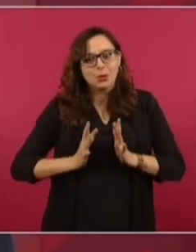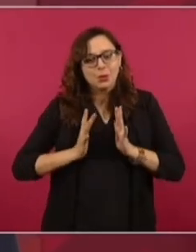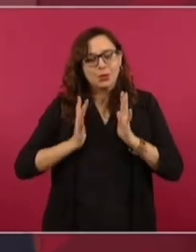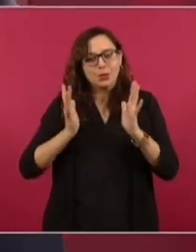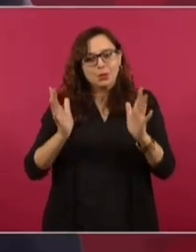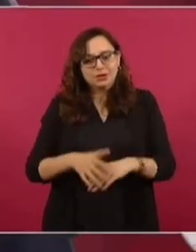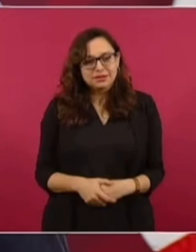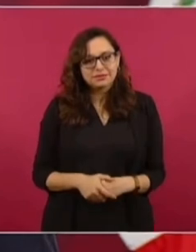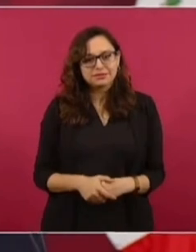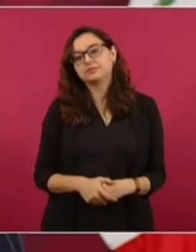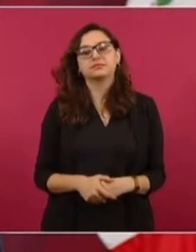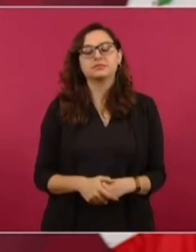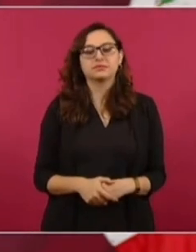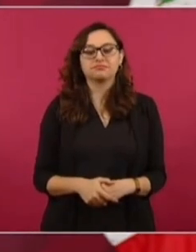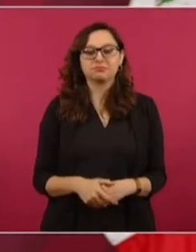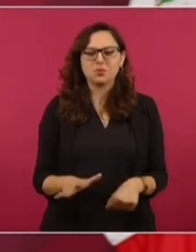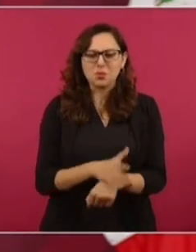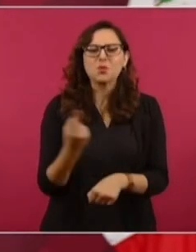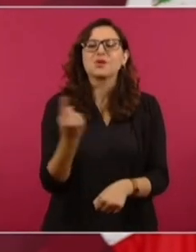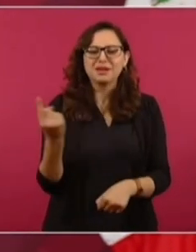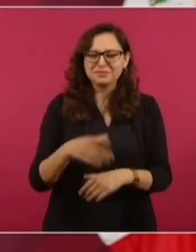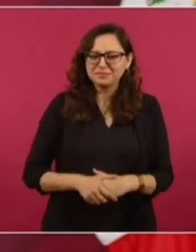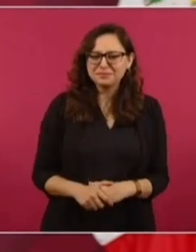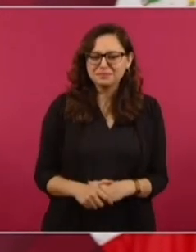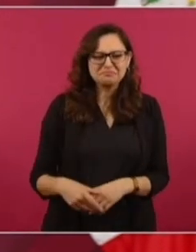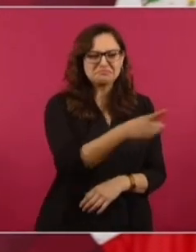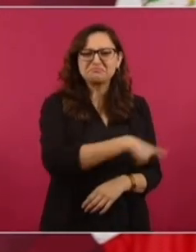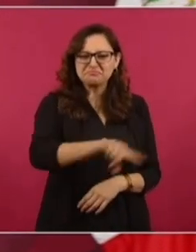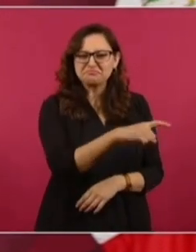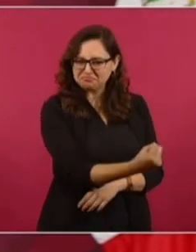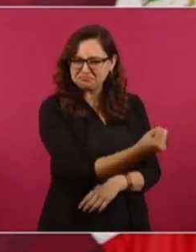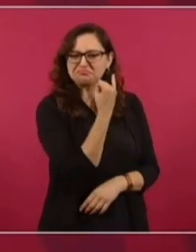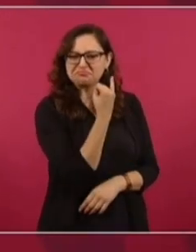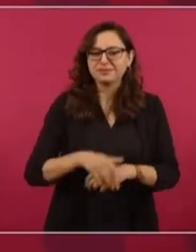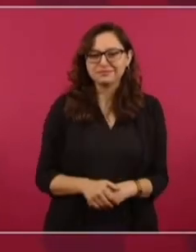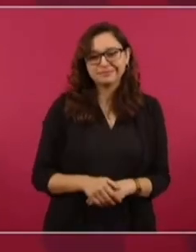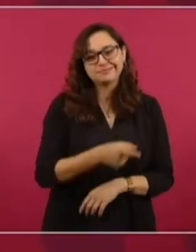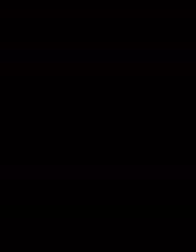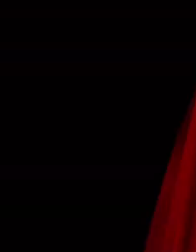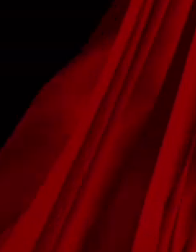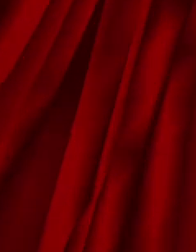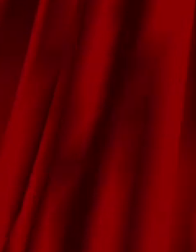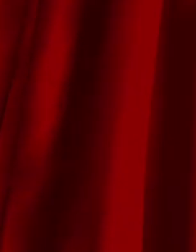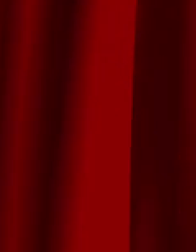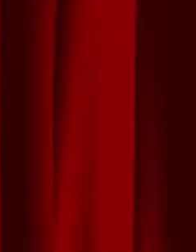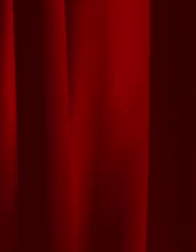Pero eso es un asunto que demuestra, pues, que la gente confianza.